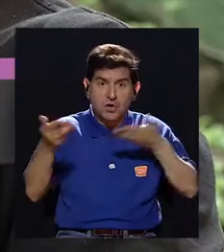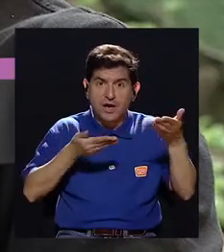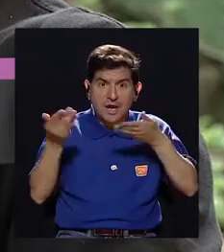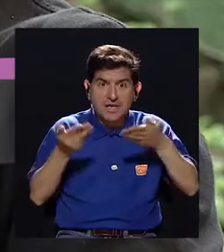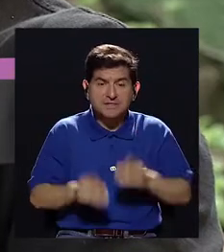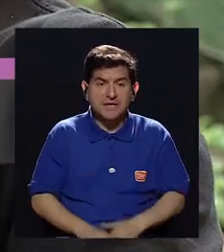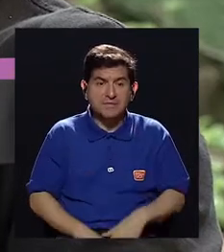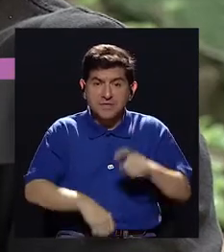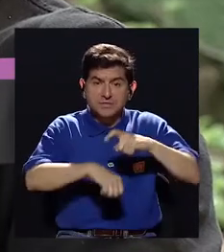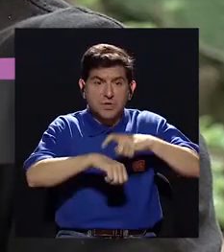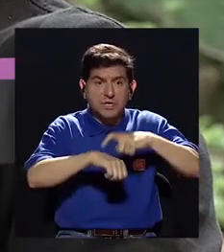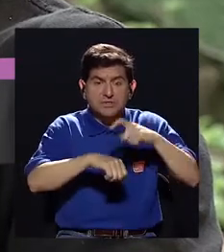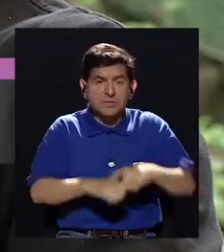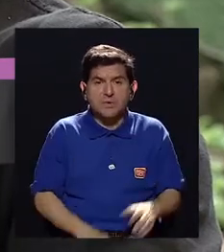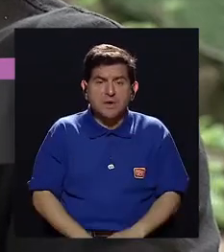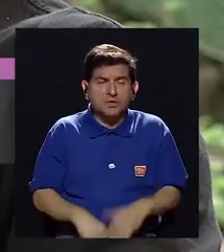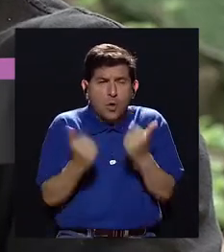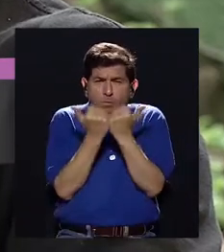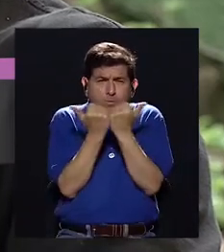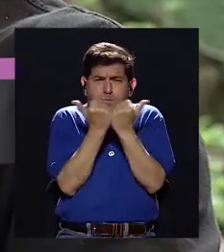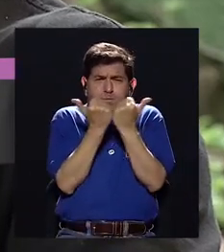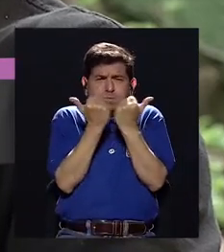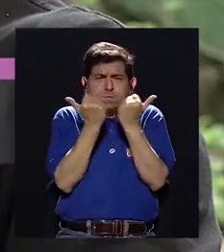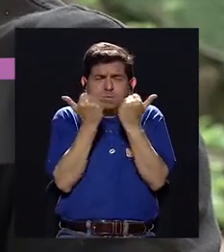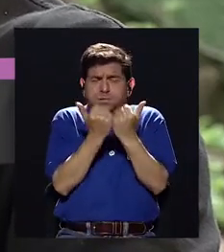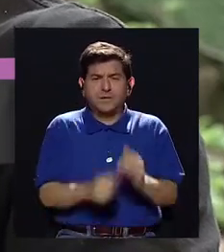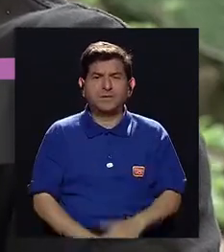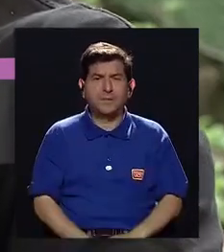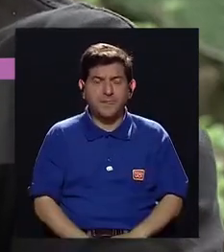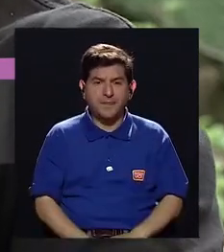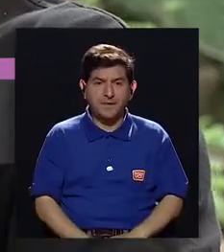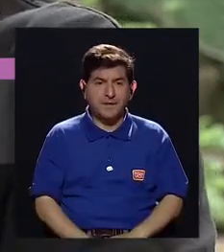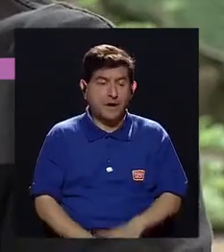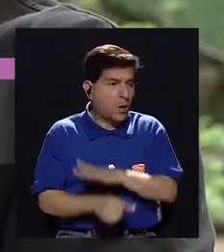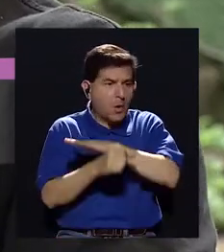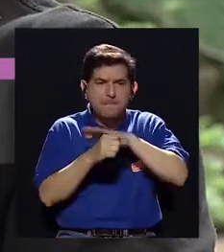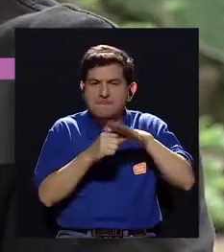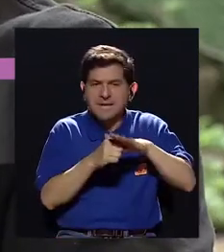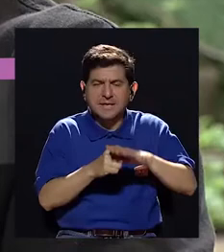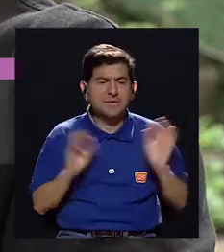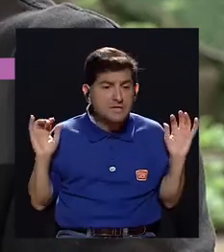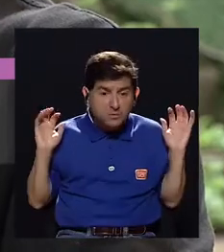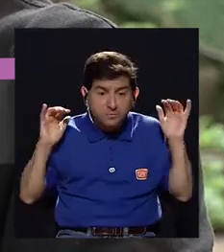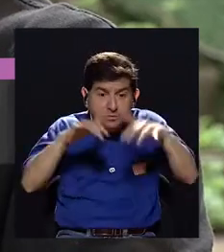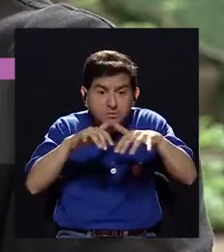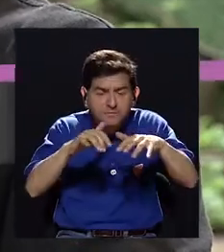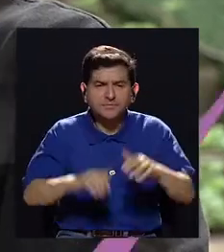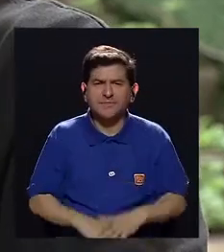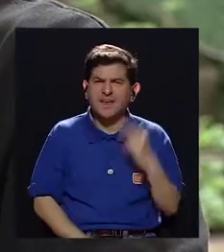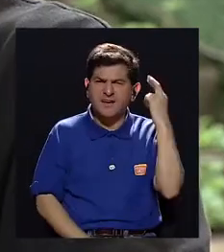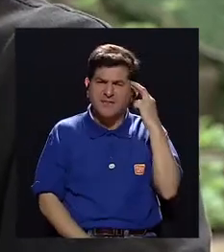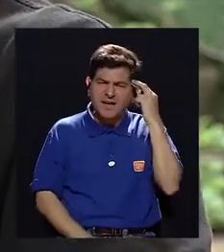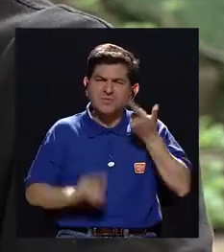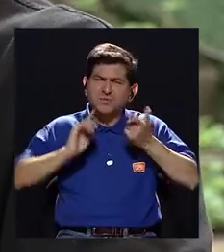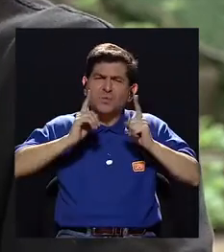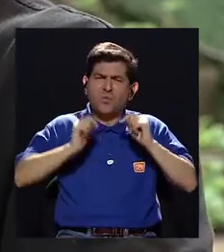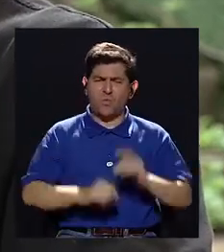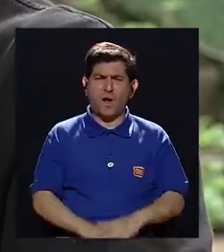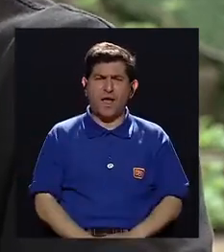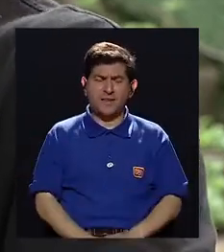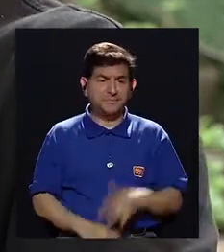el servicio se les desborda, ¿verdad? Hablamos de que se les llena por completo. Uh-huh. ¿Eso a qué